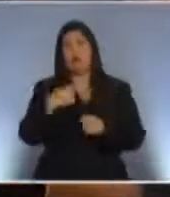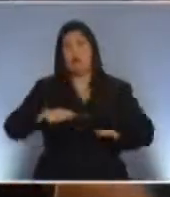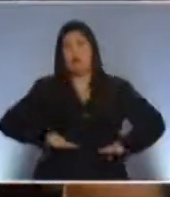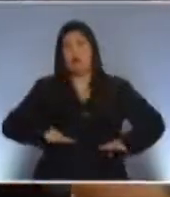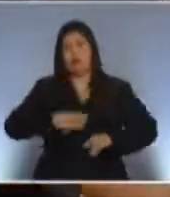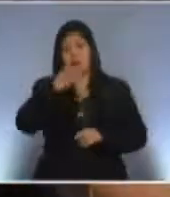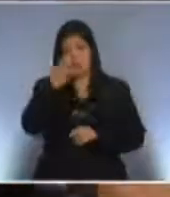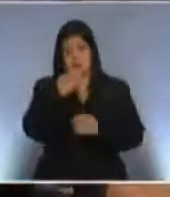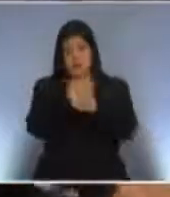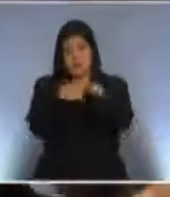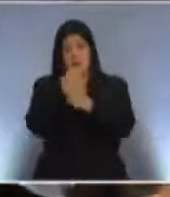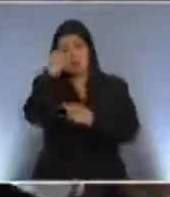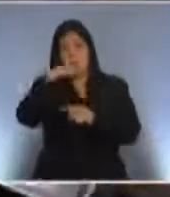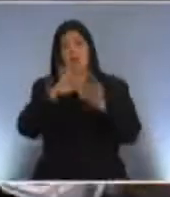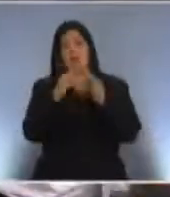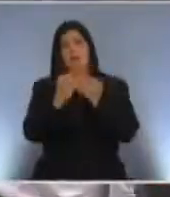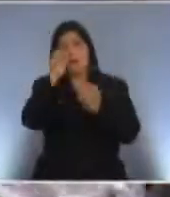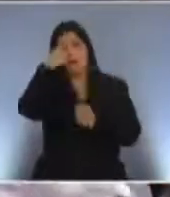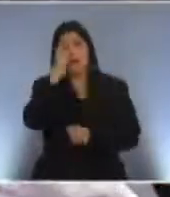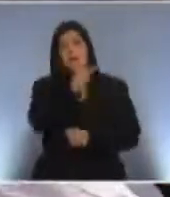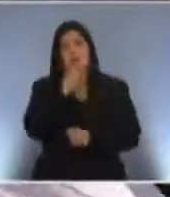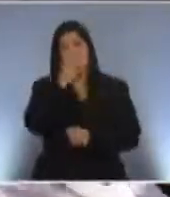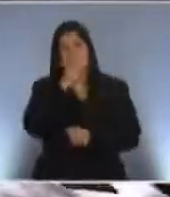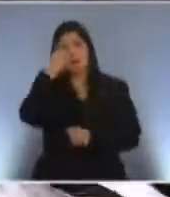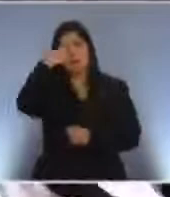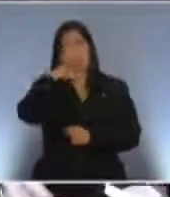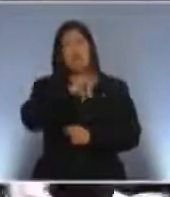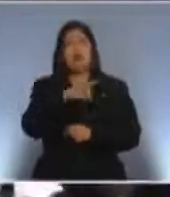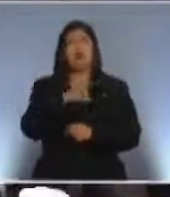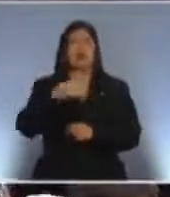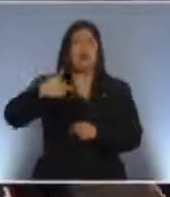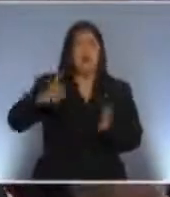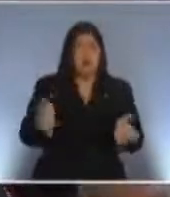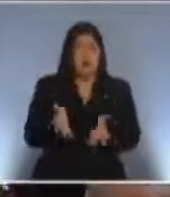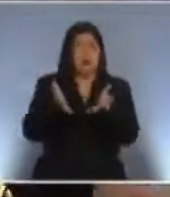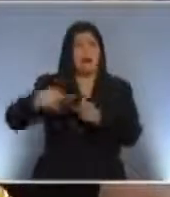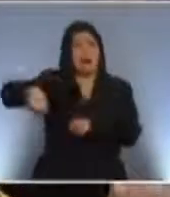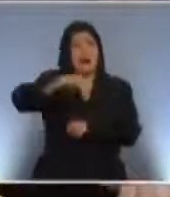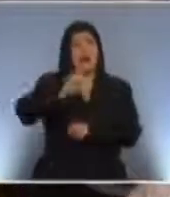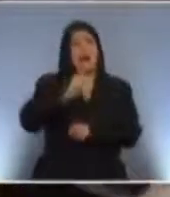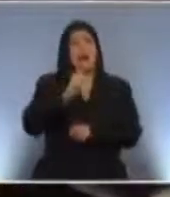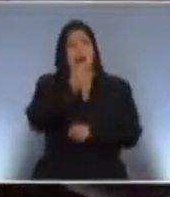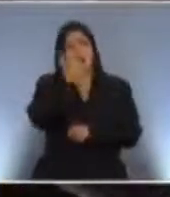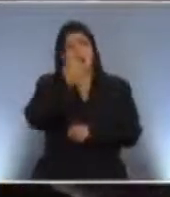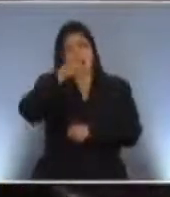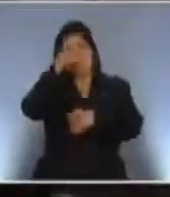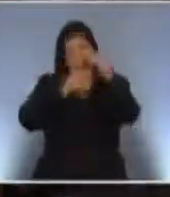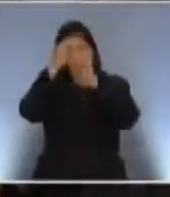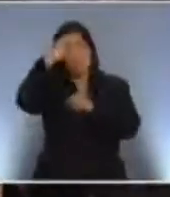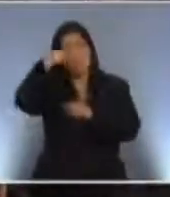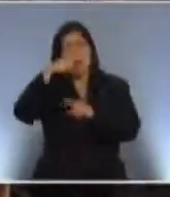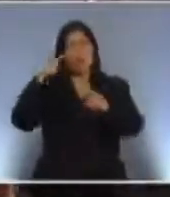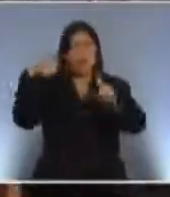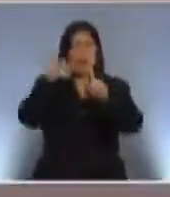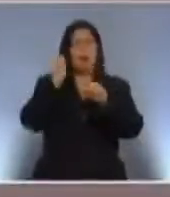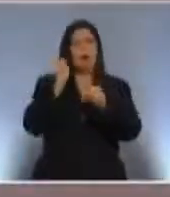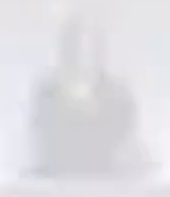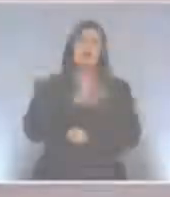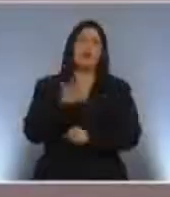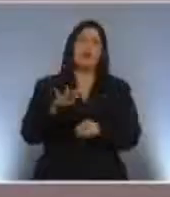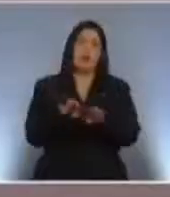revolución pedagógica que permitirá a los alumnos aprender para la libertad y para la